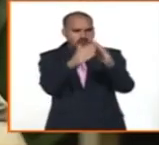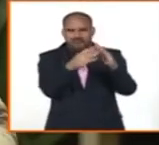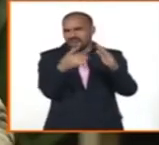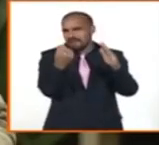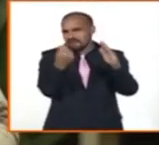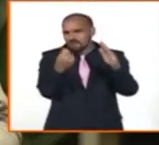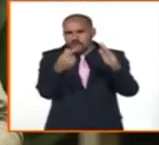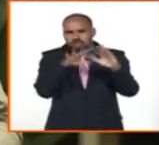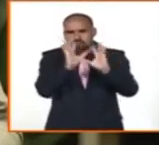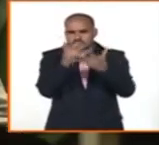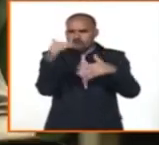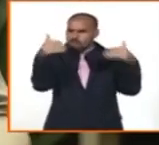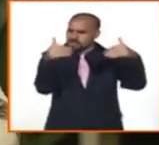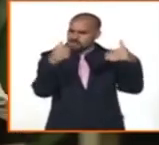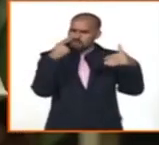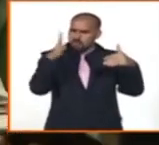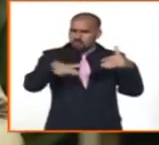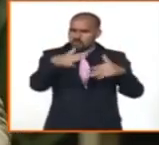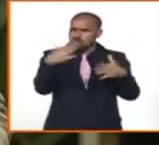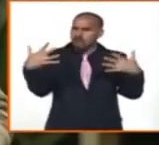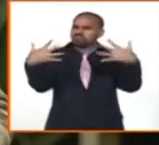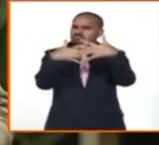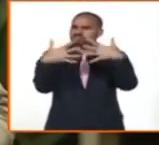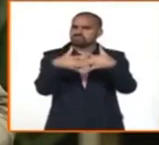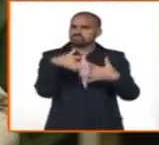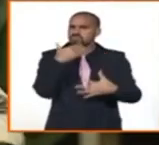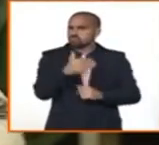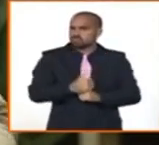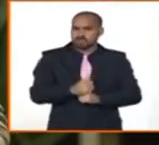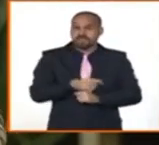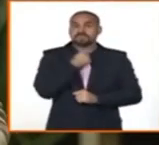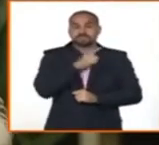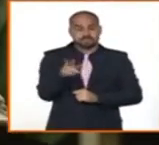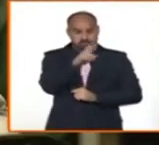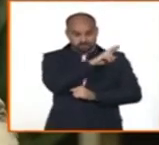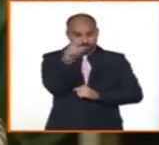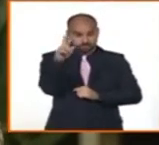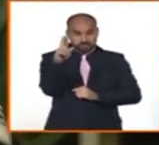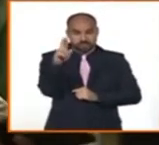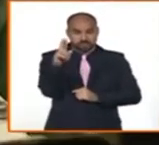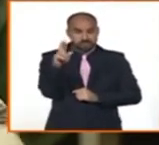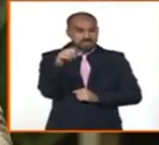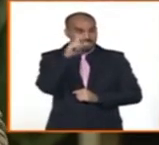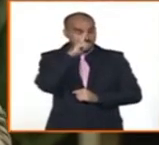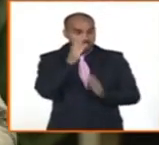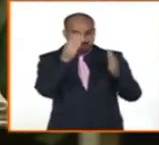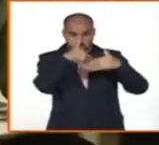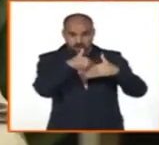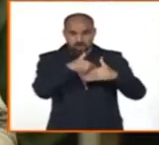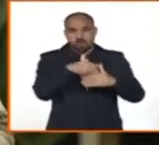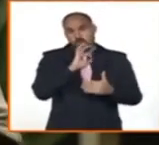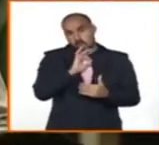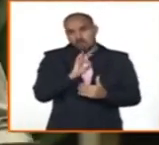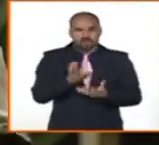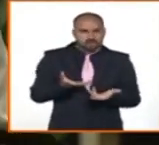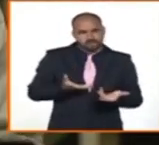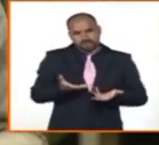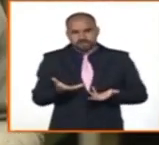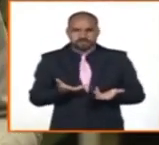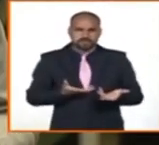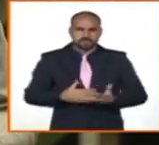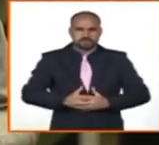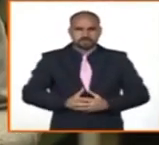Digo, si la revolución es un hecho que nunca termina o siempre inacabado, y hay una dialéctica, ¿no?, entre